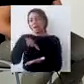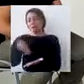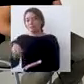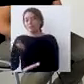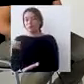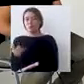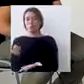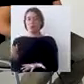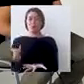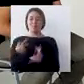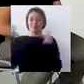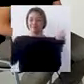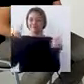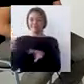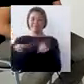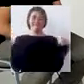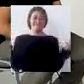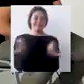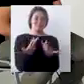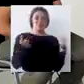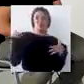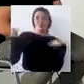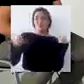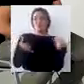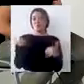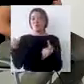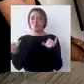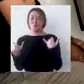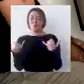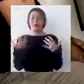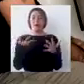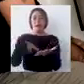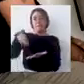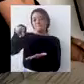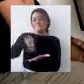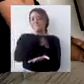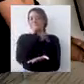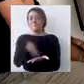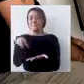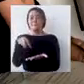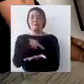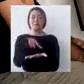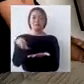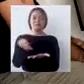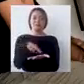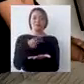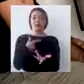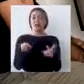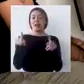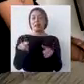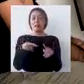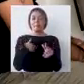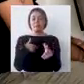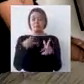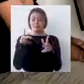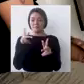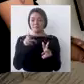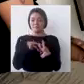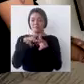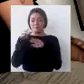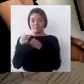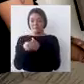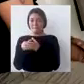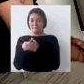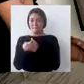¿cierto? Los muchachos que se reúnen a bailar K-pop, toda la gente que está en el mundo de los videojuegos. ¿Qué hay